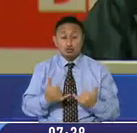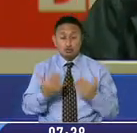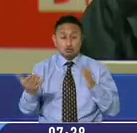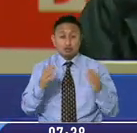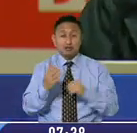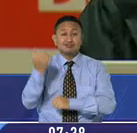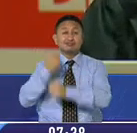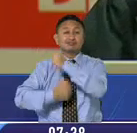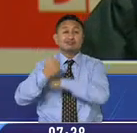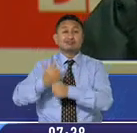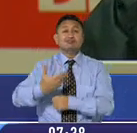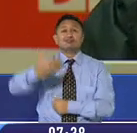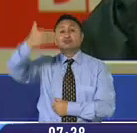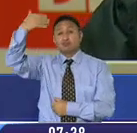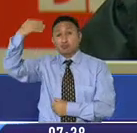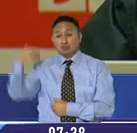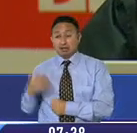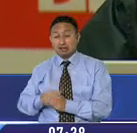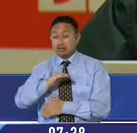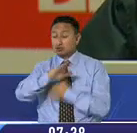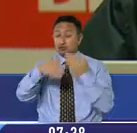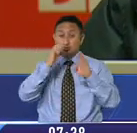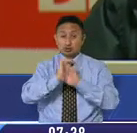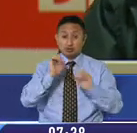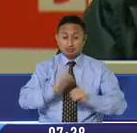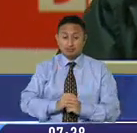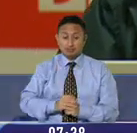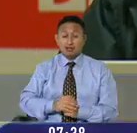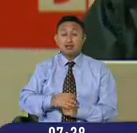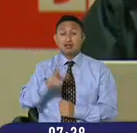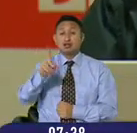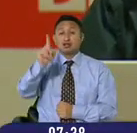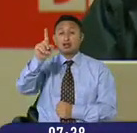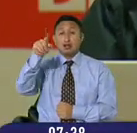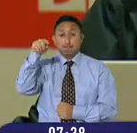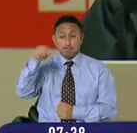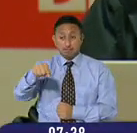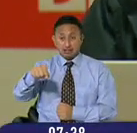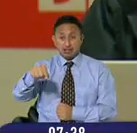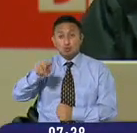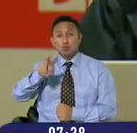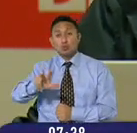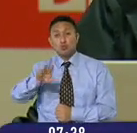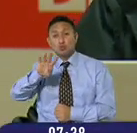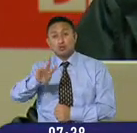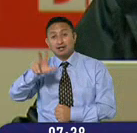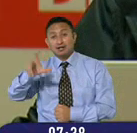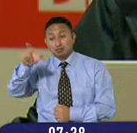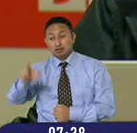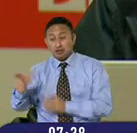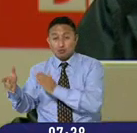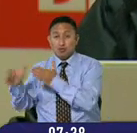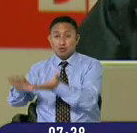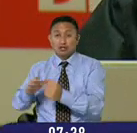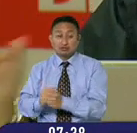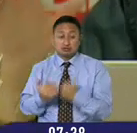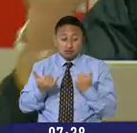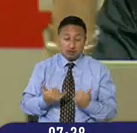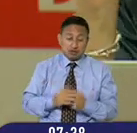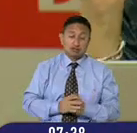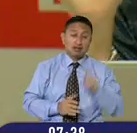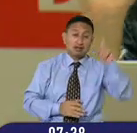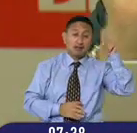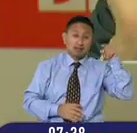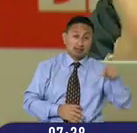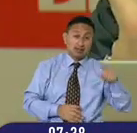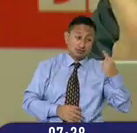epidemiológica 16 a nivel nacional, fallecían 43 personas de cada 1.000 casos. Entonces, si ustedes